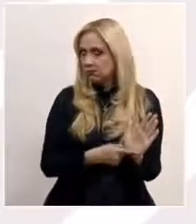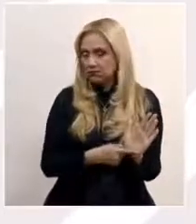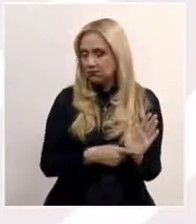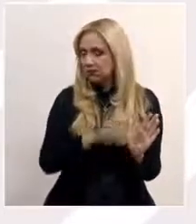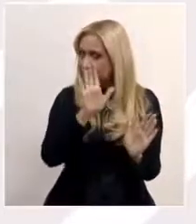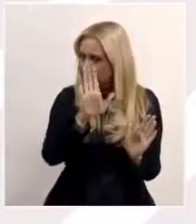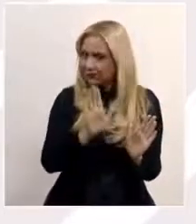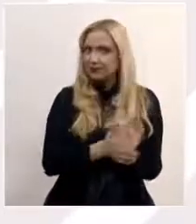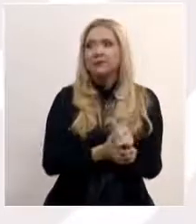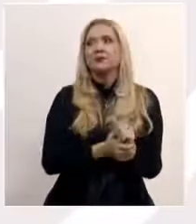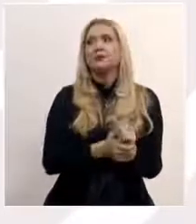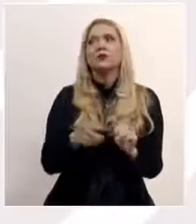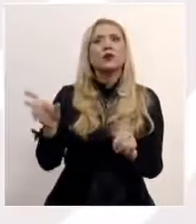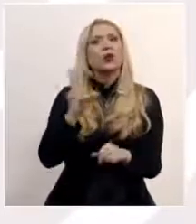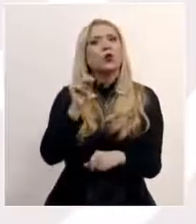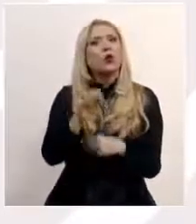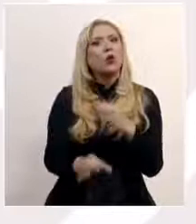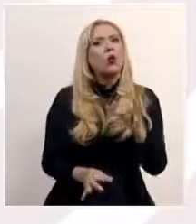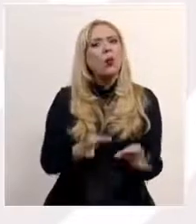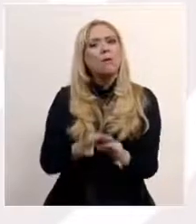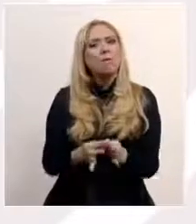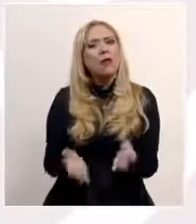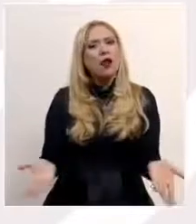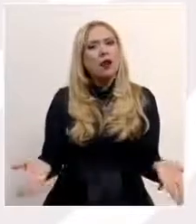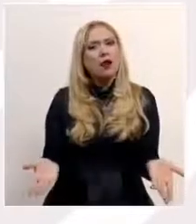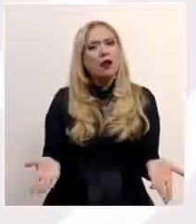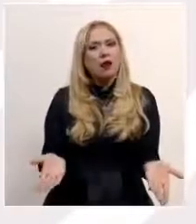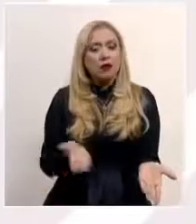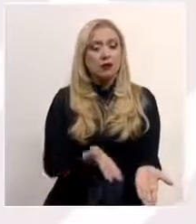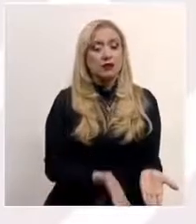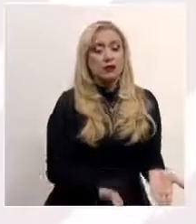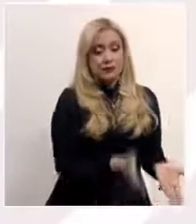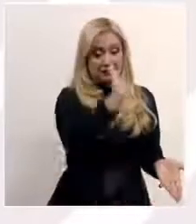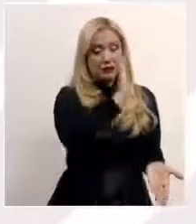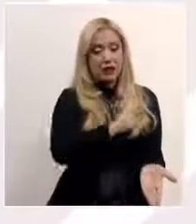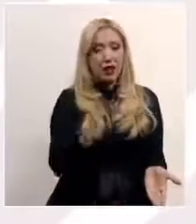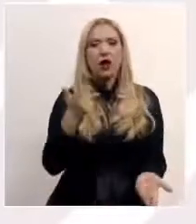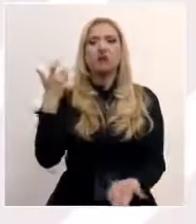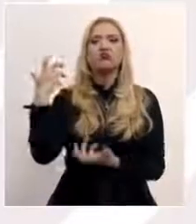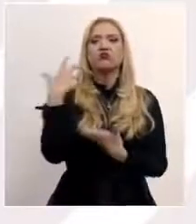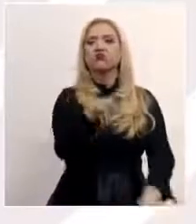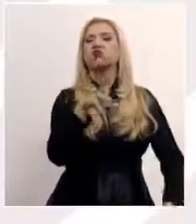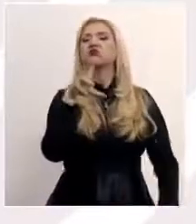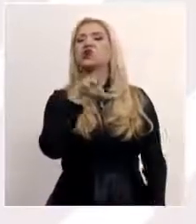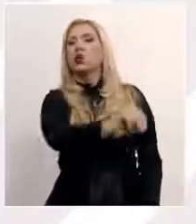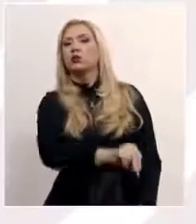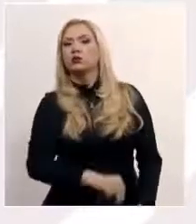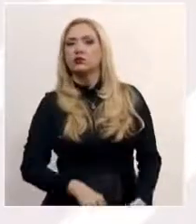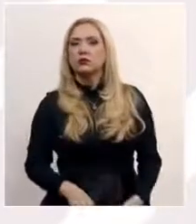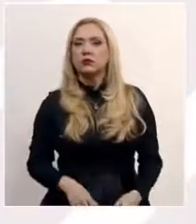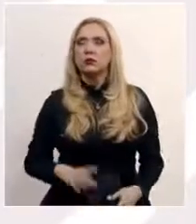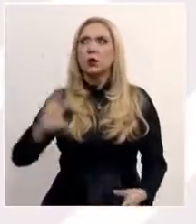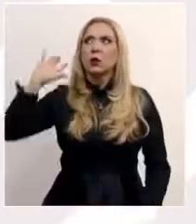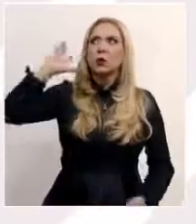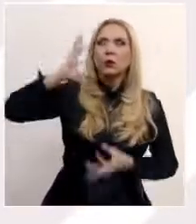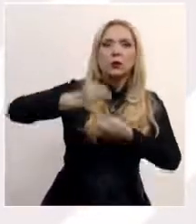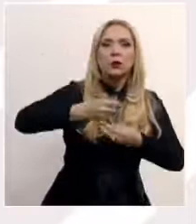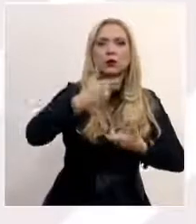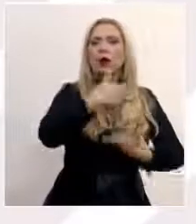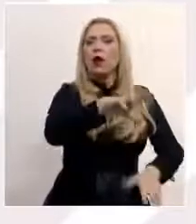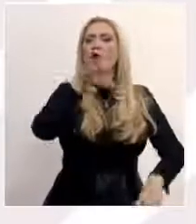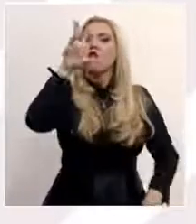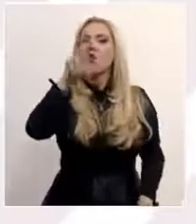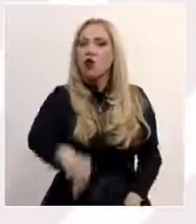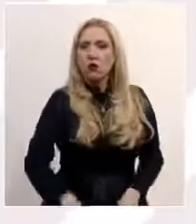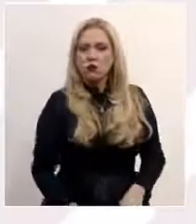siquiera quieren cumplir con todo lo que la ley establece al momento de despedir, ¿no? O sea, es increíble, porque además, o sea, quiero